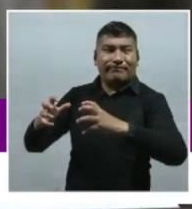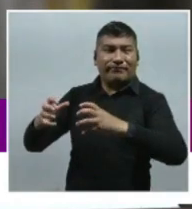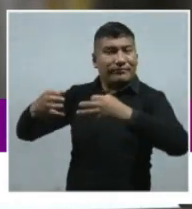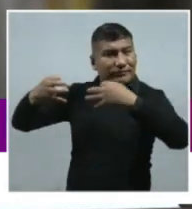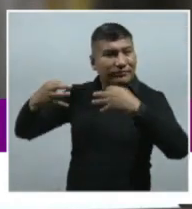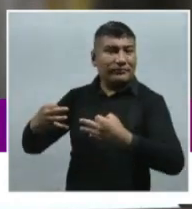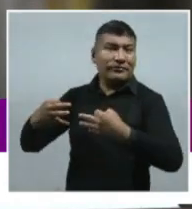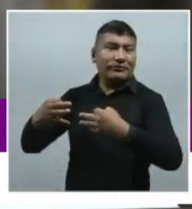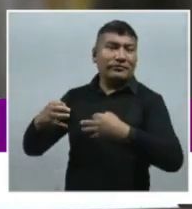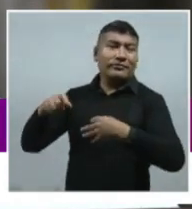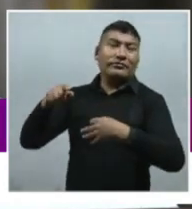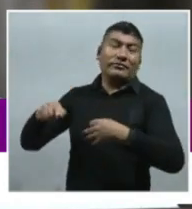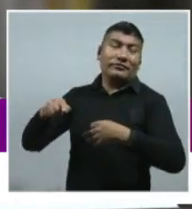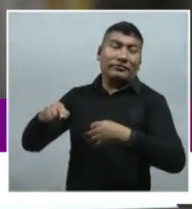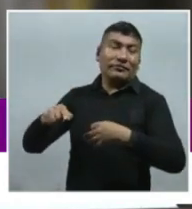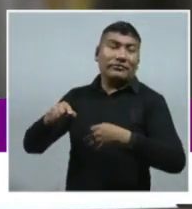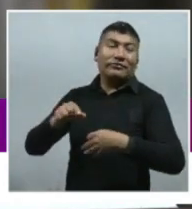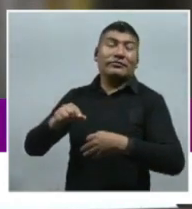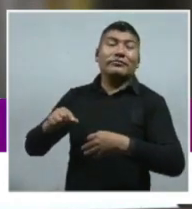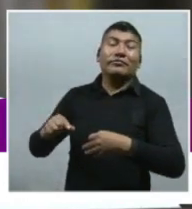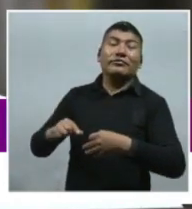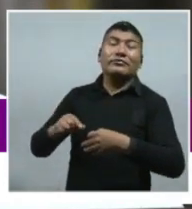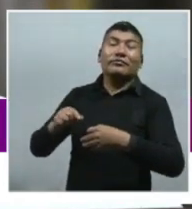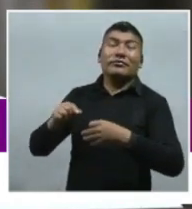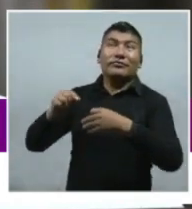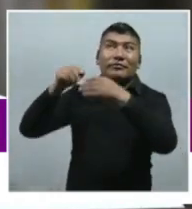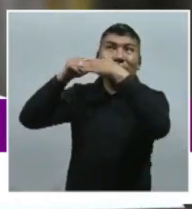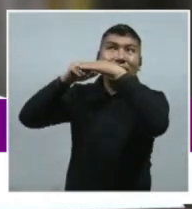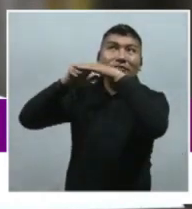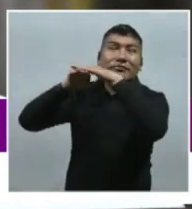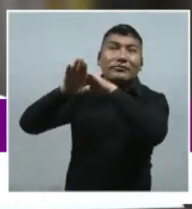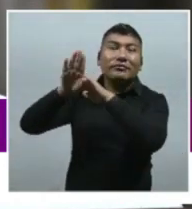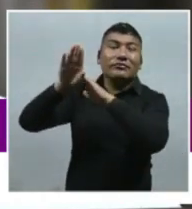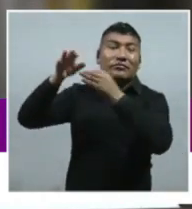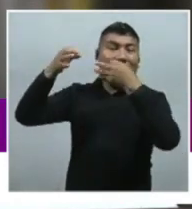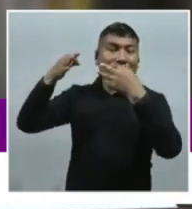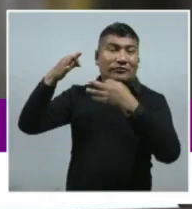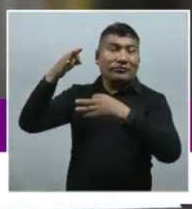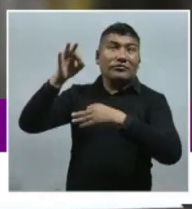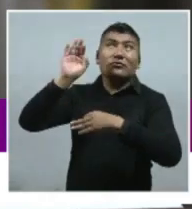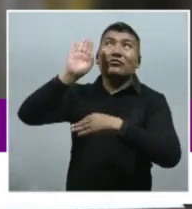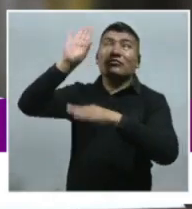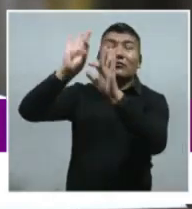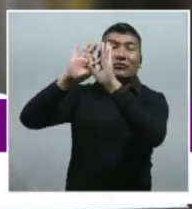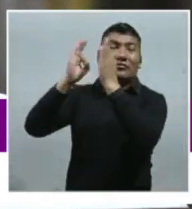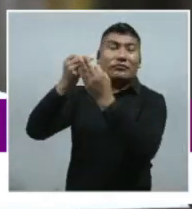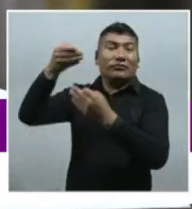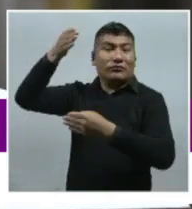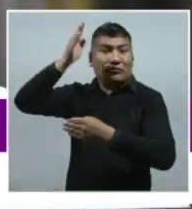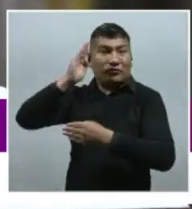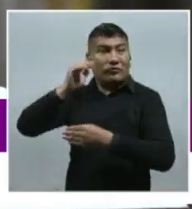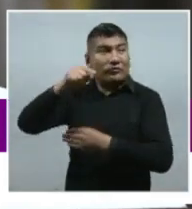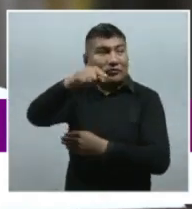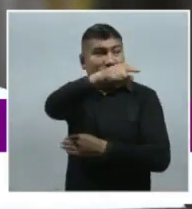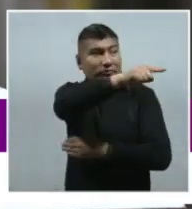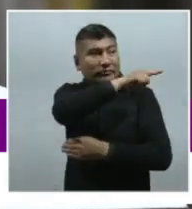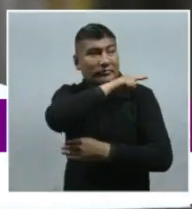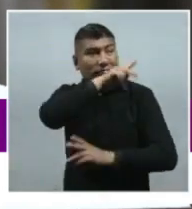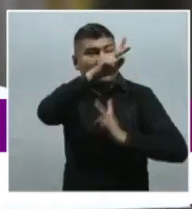que es una afiliación divina que nadie ni nada puede quitarnos